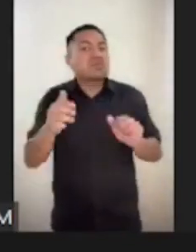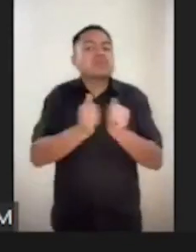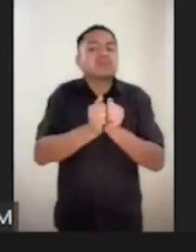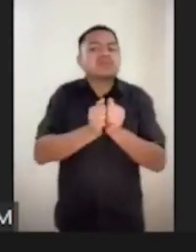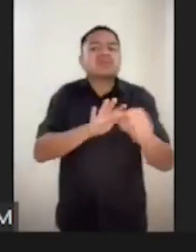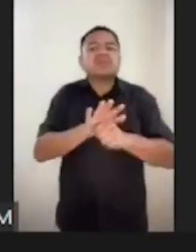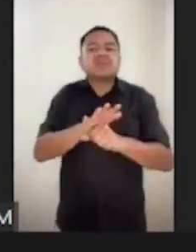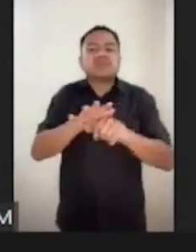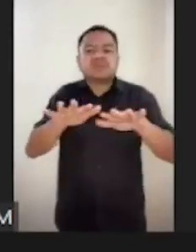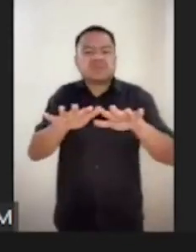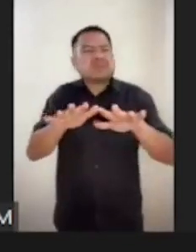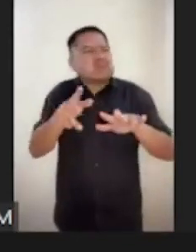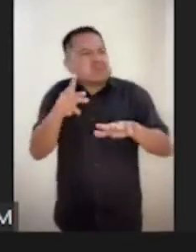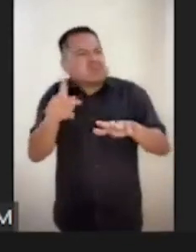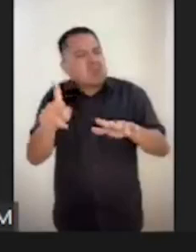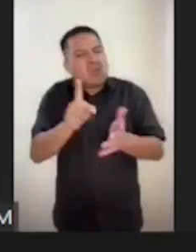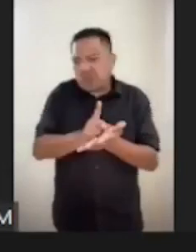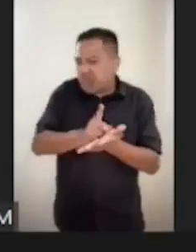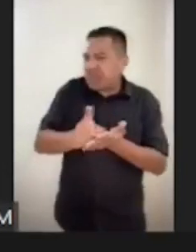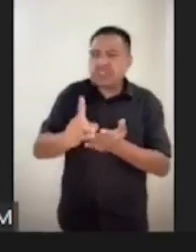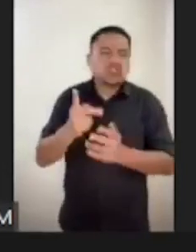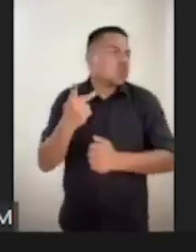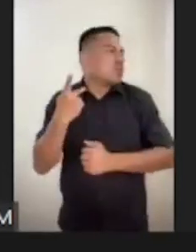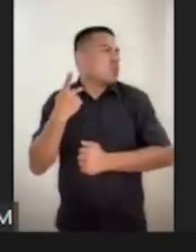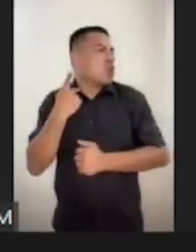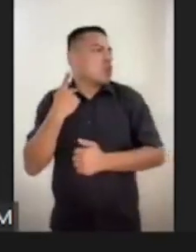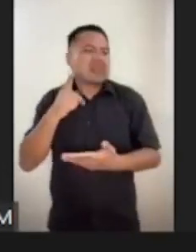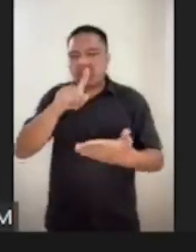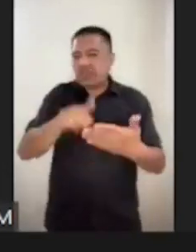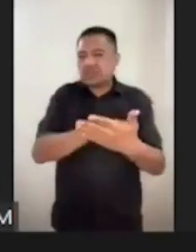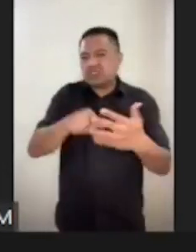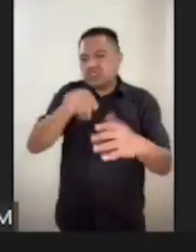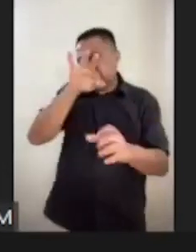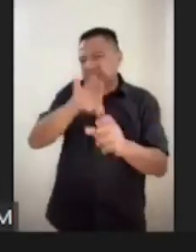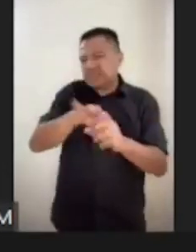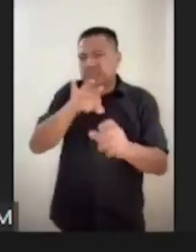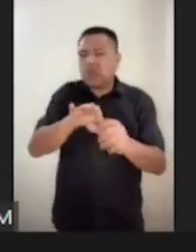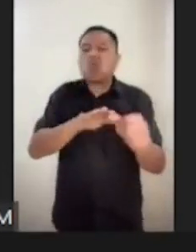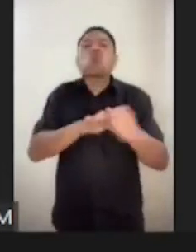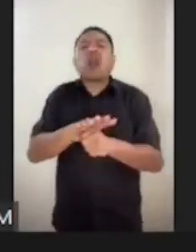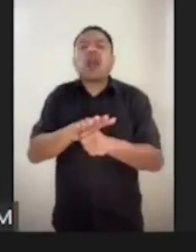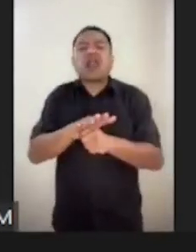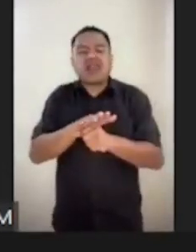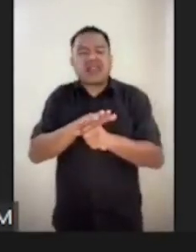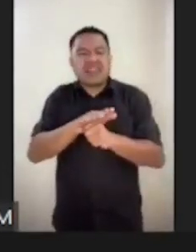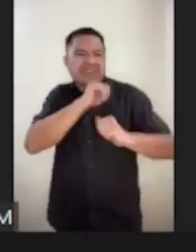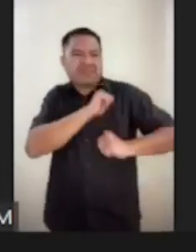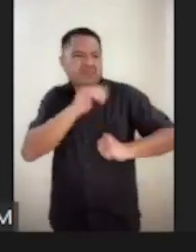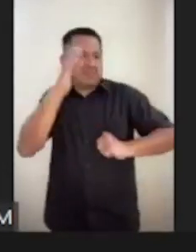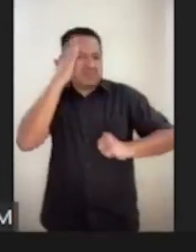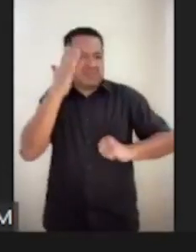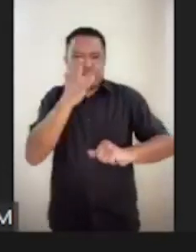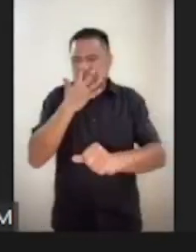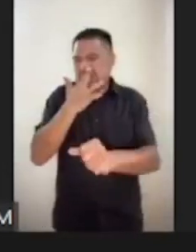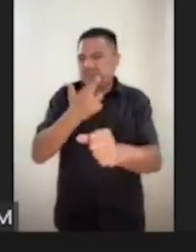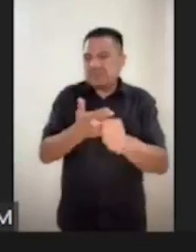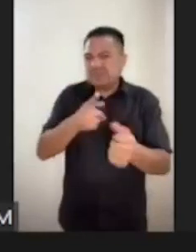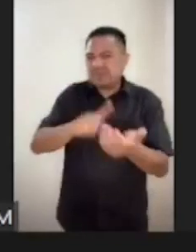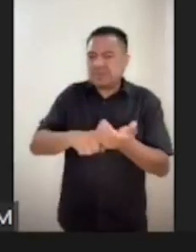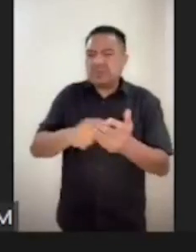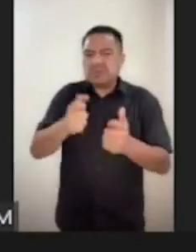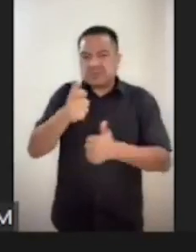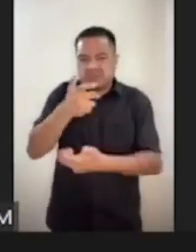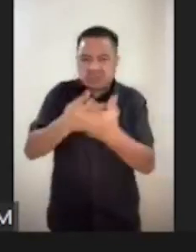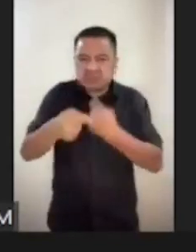pleno ejercicio de los derechos políticos electorales desde la vertiente de remuneración